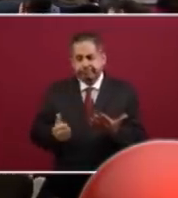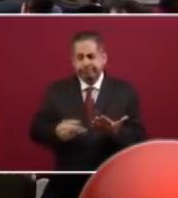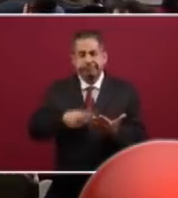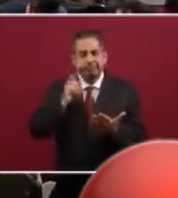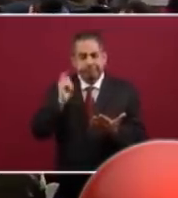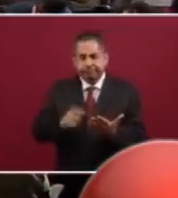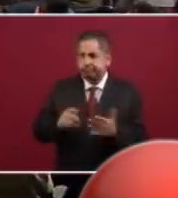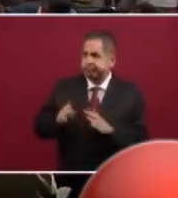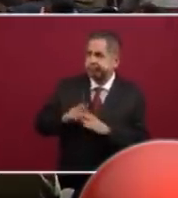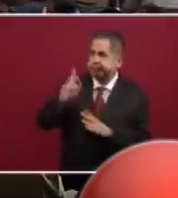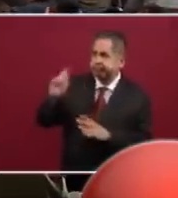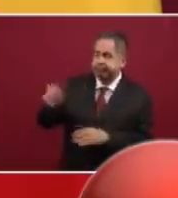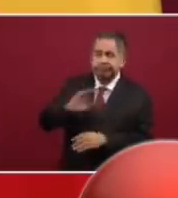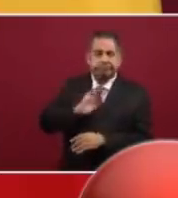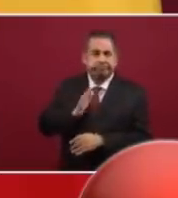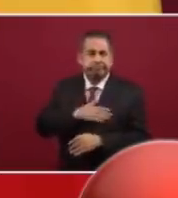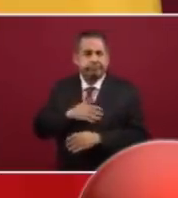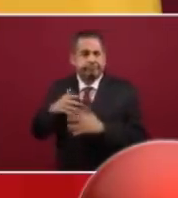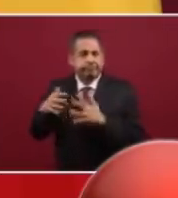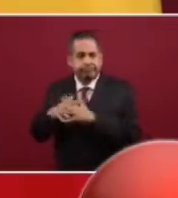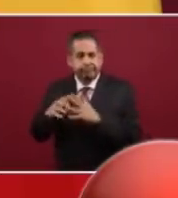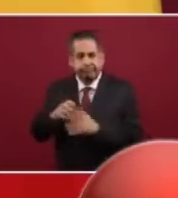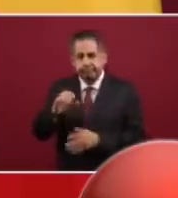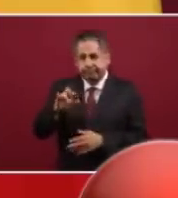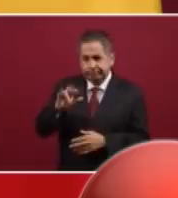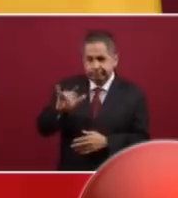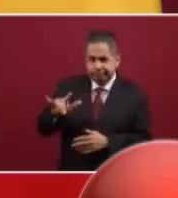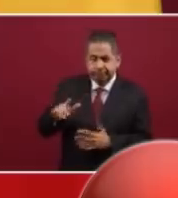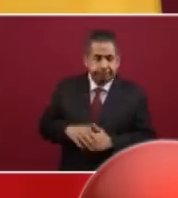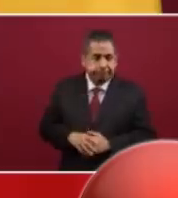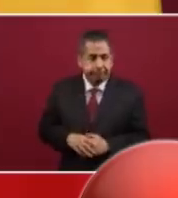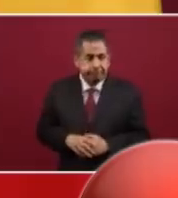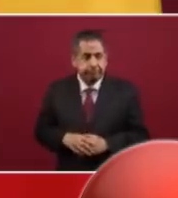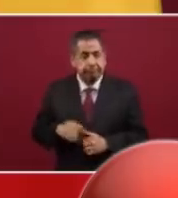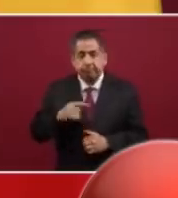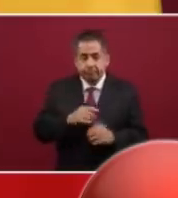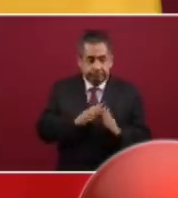este proceso, porque fue al mismo tiempo una crónica,